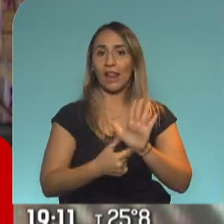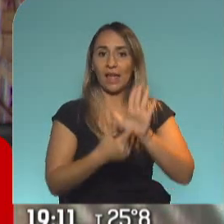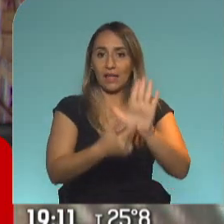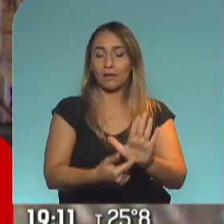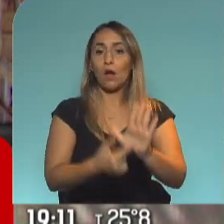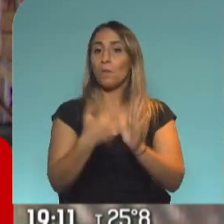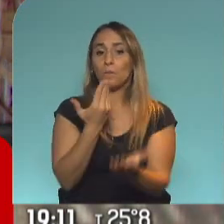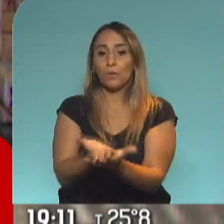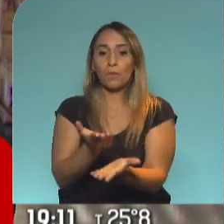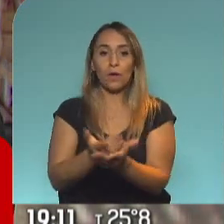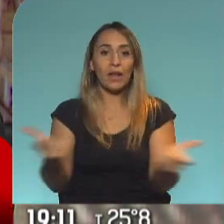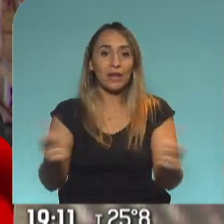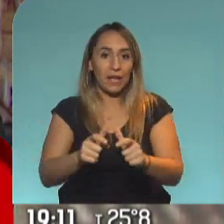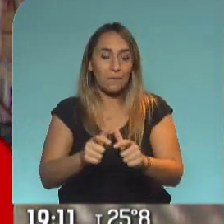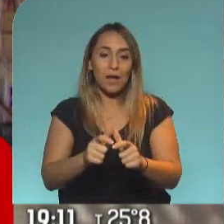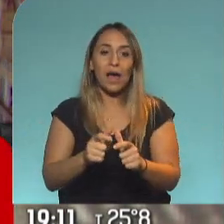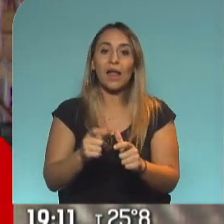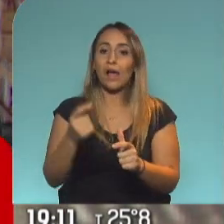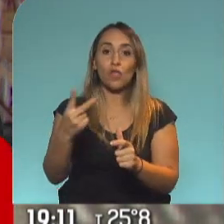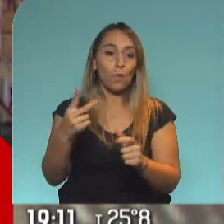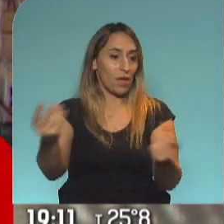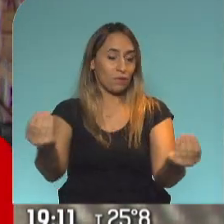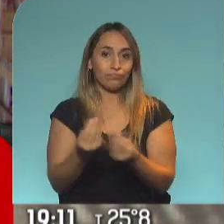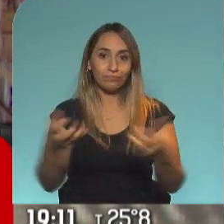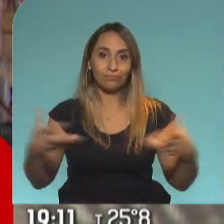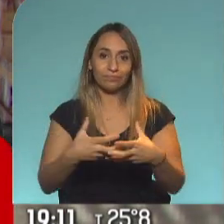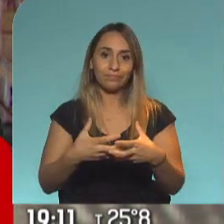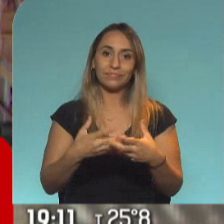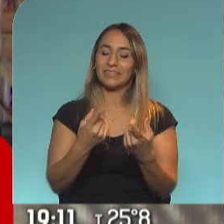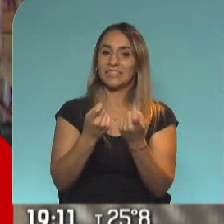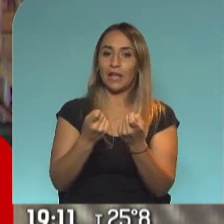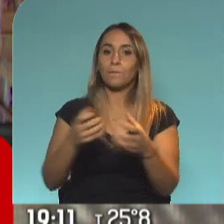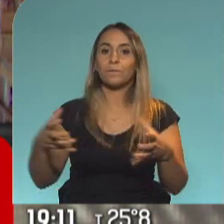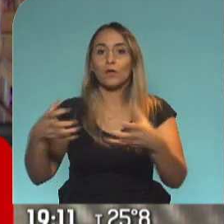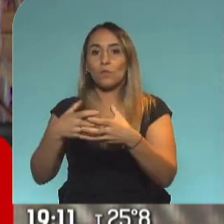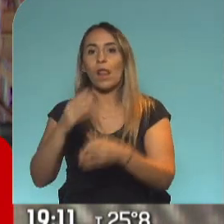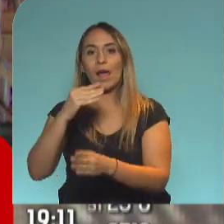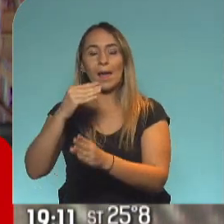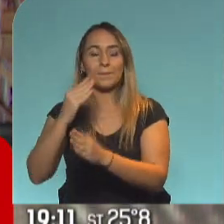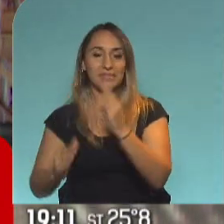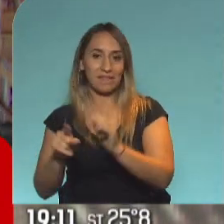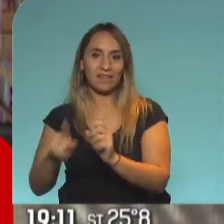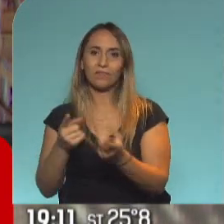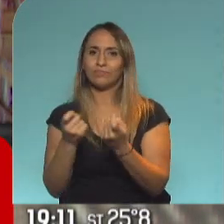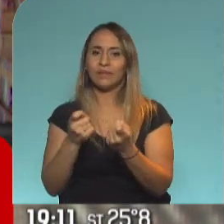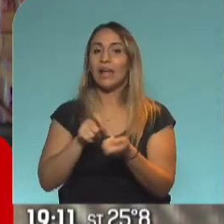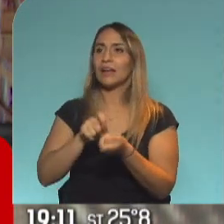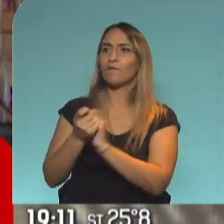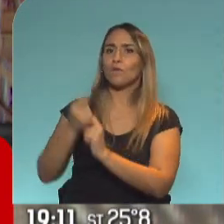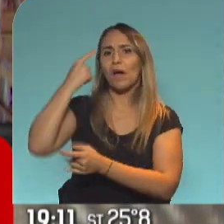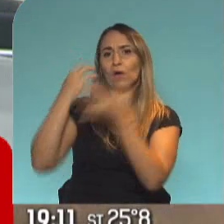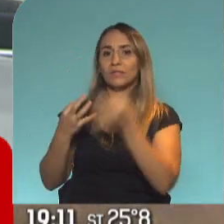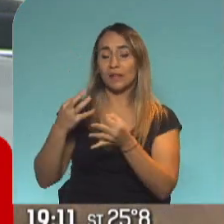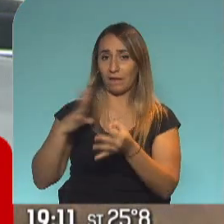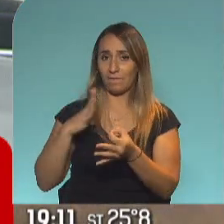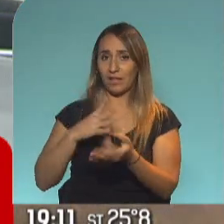partir de un proyecto de ley. Ahí necesitas una mayoría simple. Ahora, necesitas, por ejemplo, la mayoría simple que requiere la reforma judicial, que todavía no pasó por la Cámara de